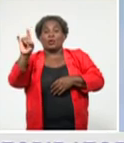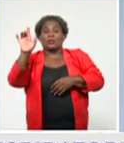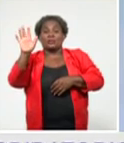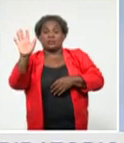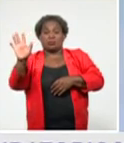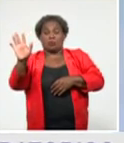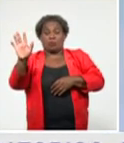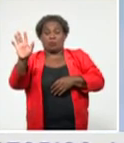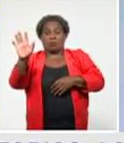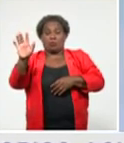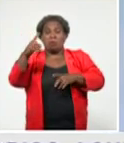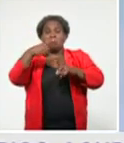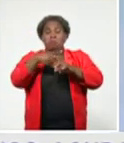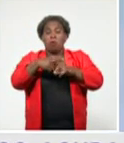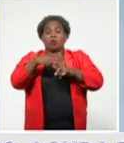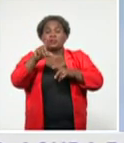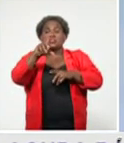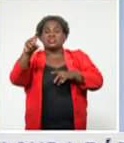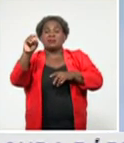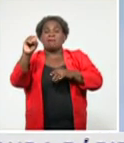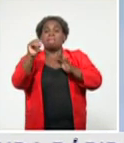21,95 por 100.000 habitantes,